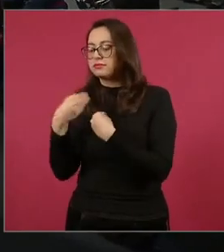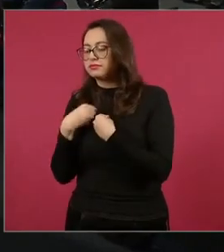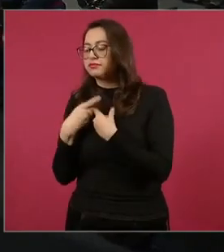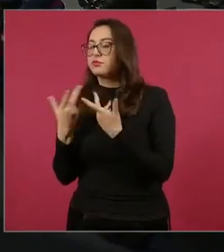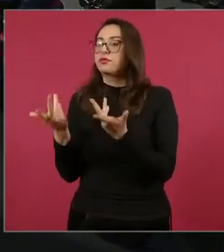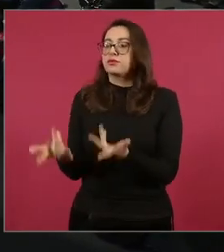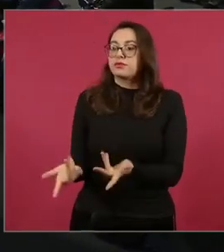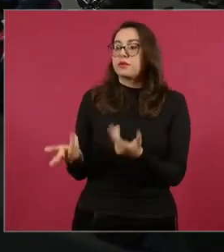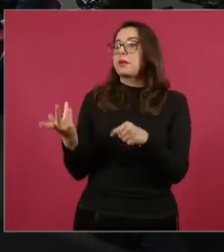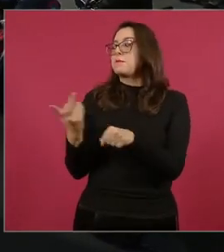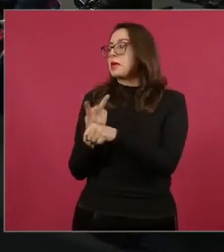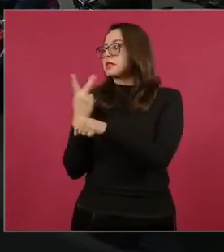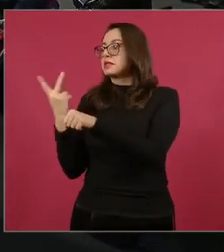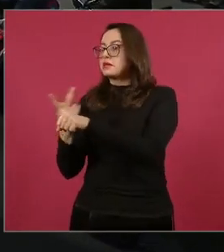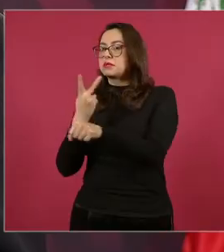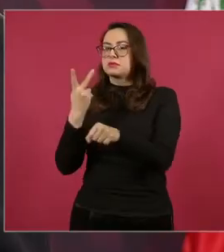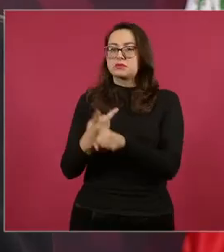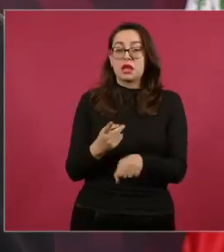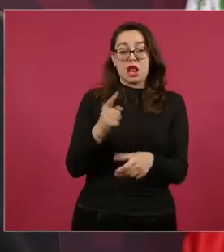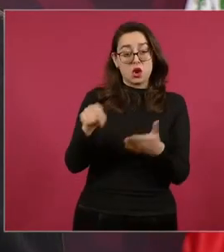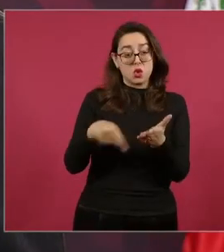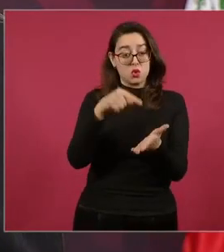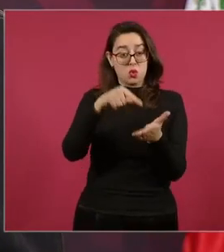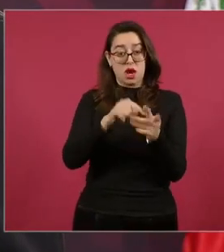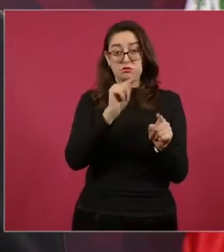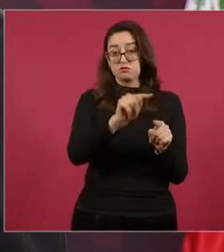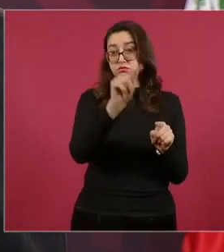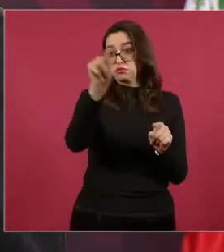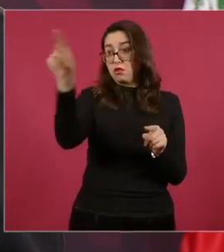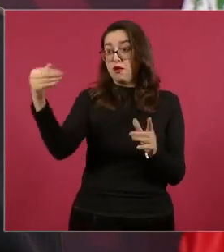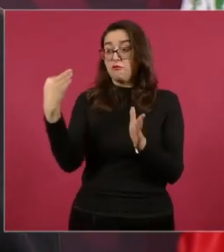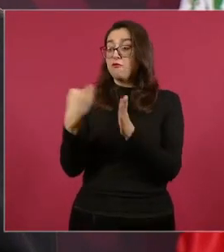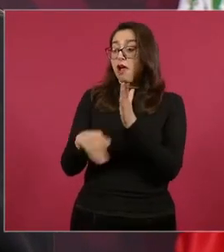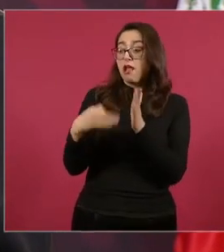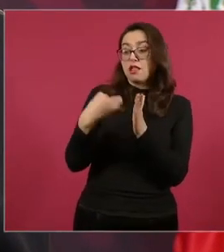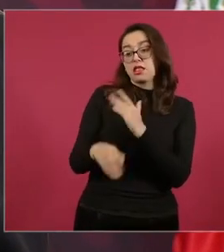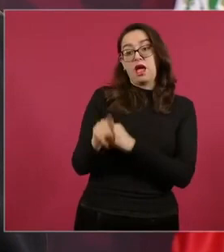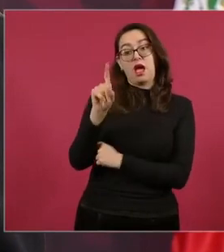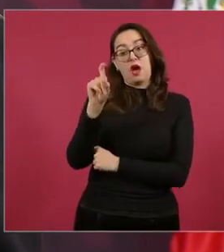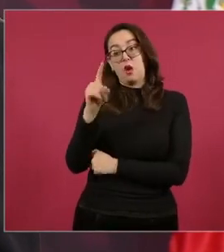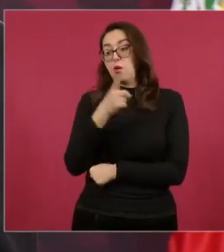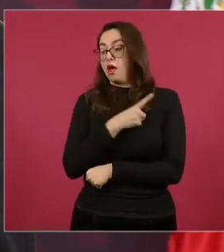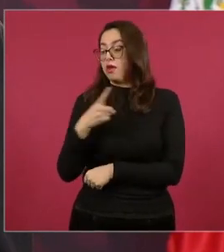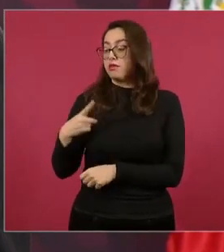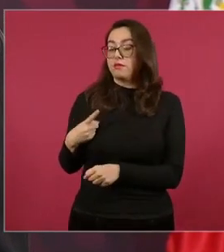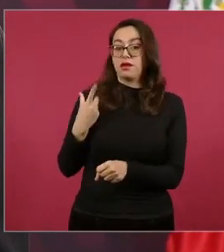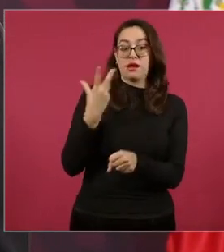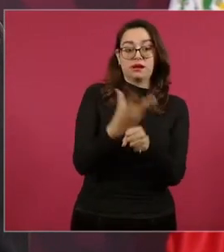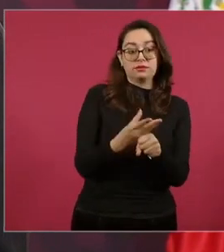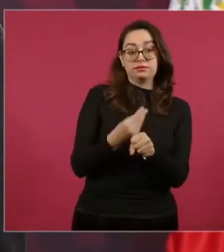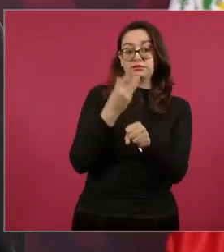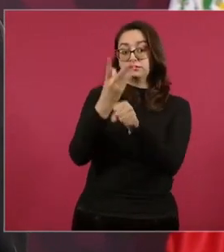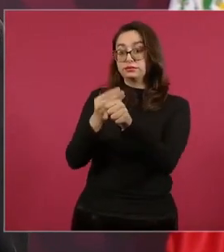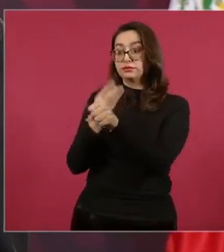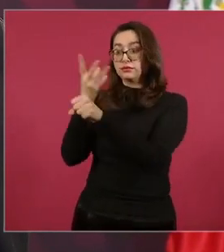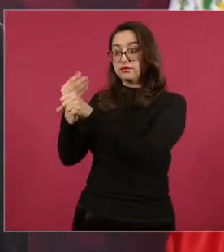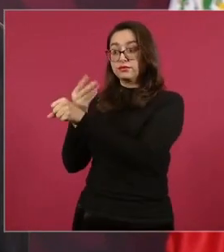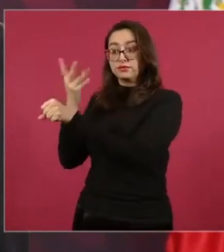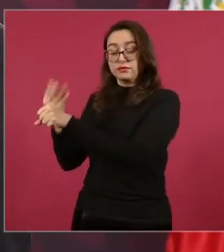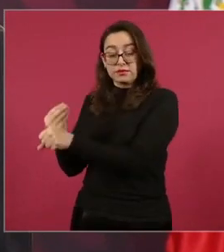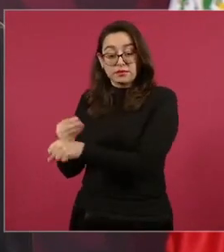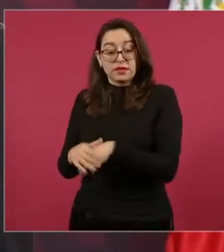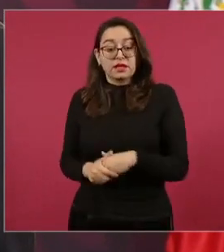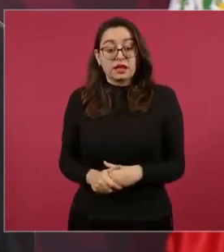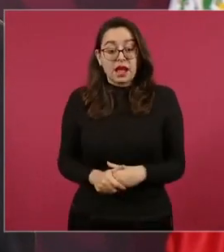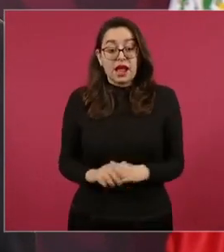resolviendo muchos problemas de abasto de agua en el país, y algo que lo dije la vez